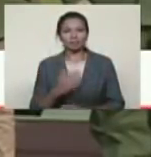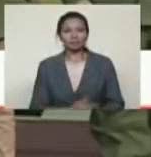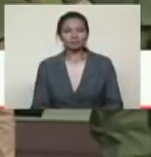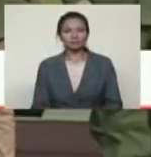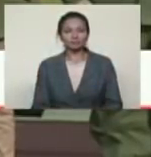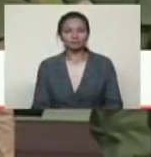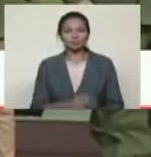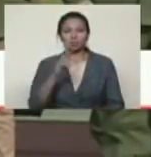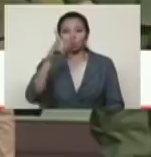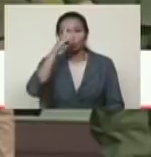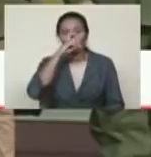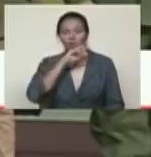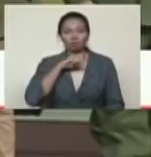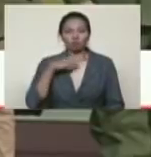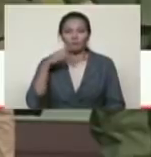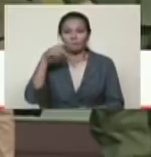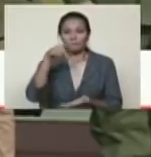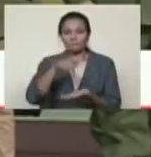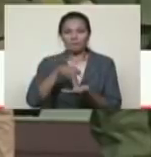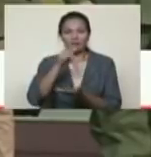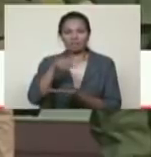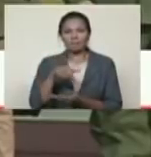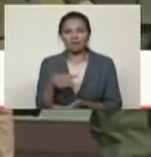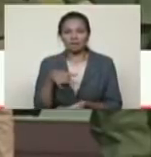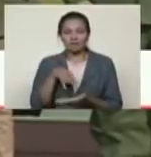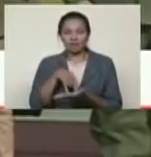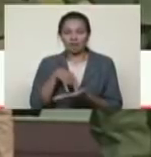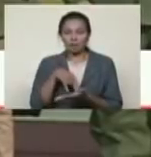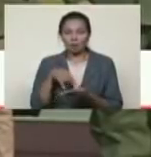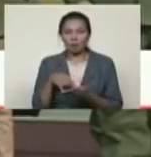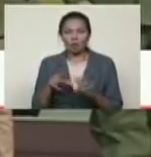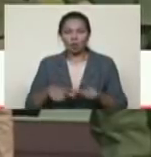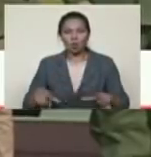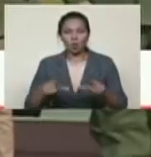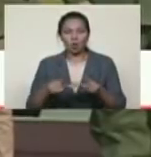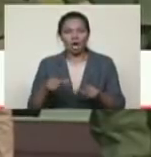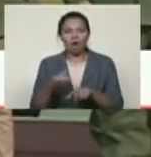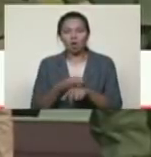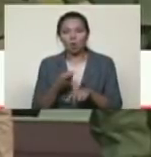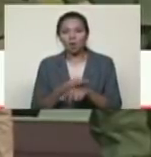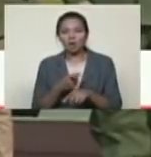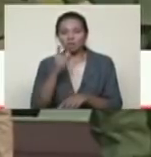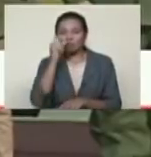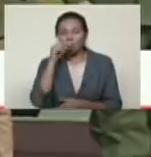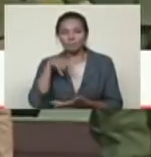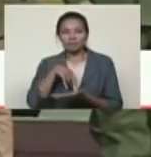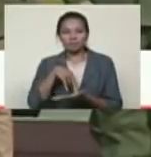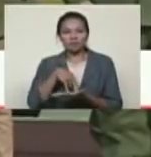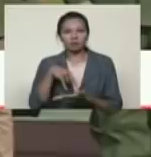Dentro de 2 años estaremos aquí en este campo, señor gobernador Rafael Lacaba.